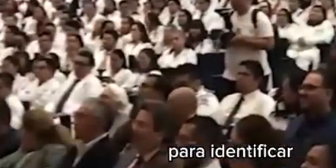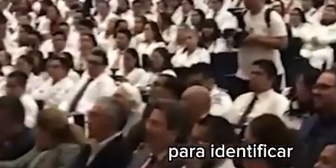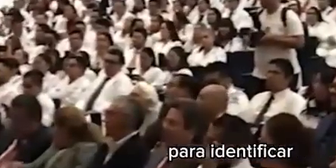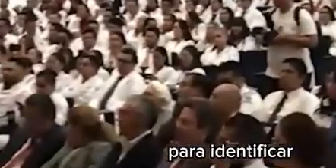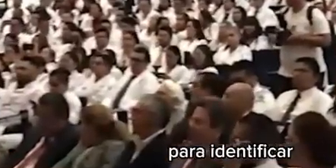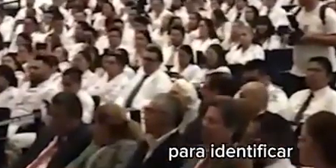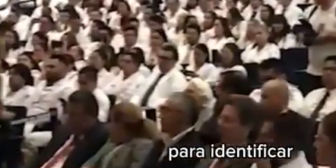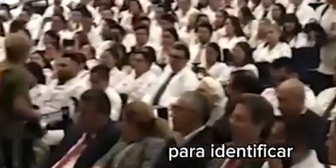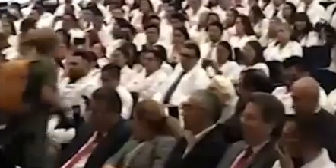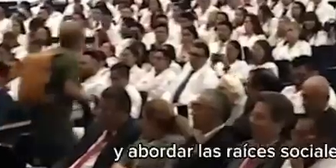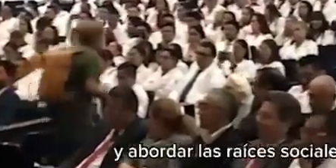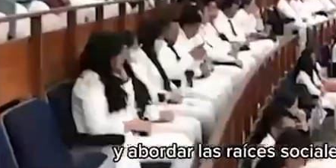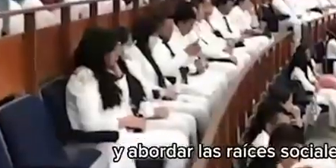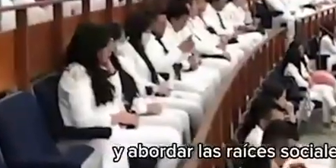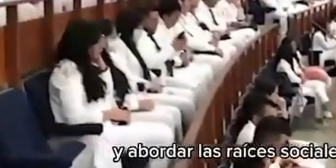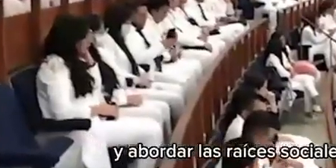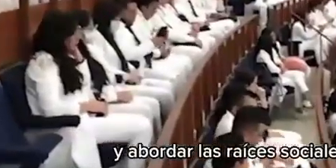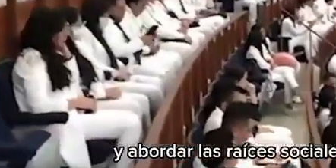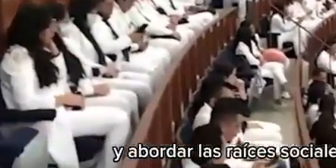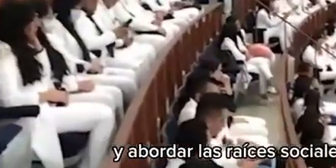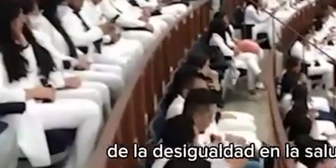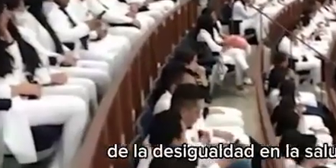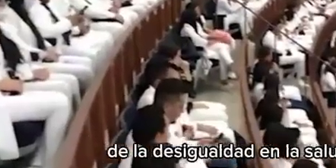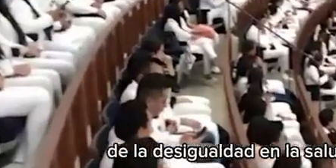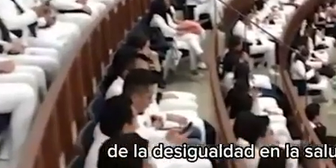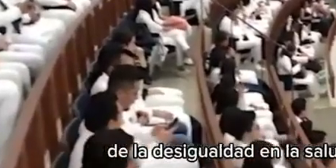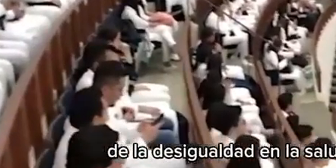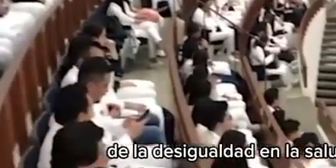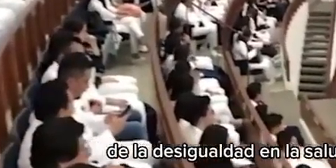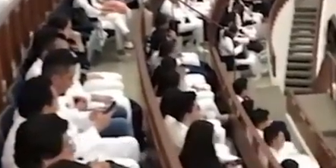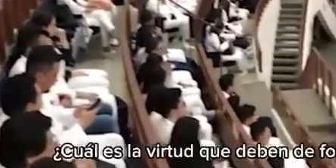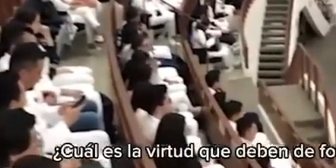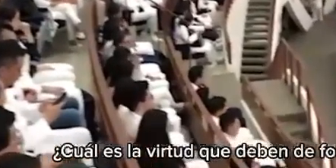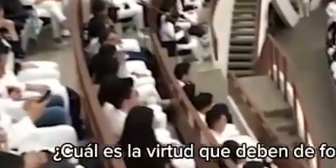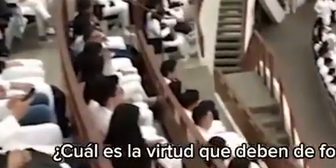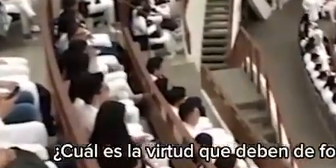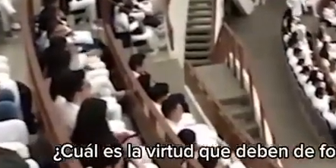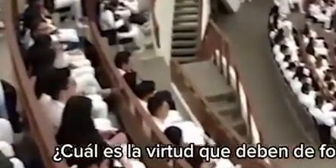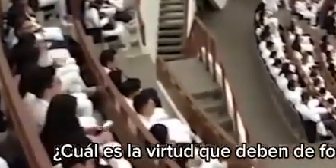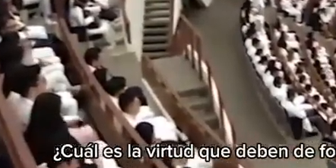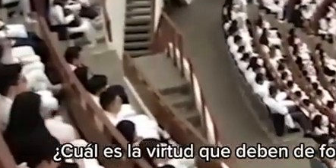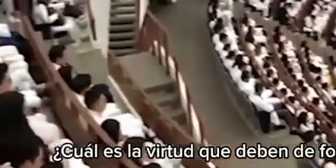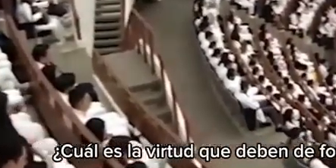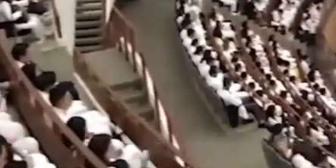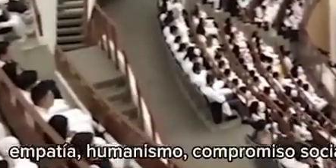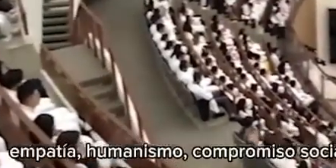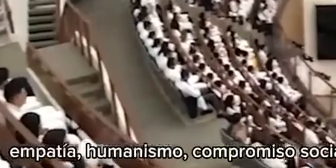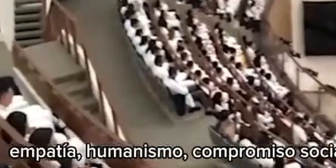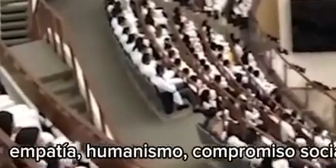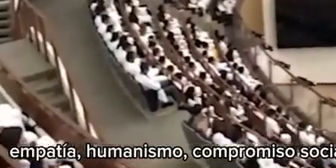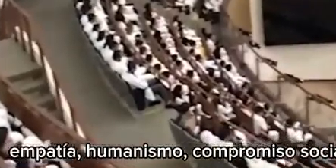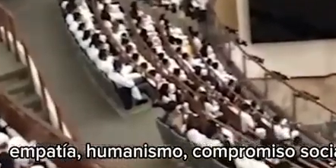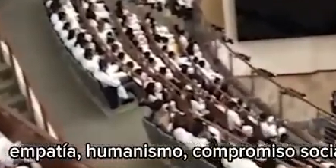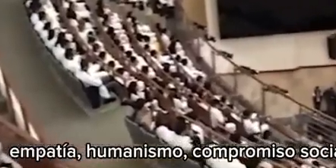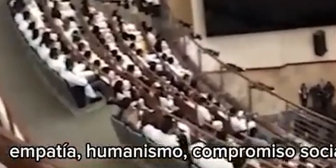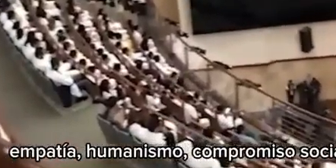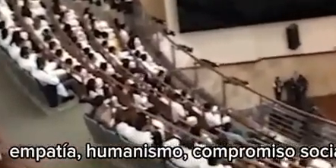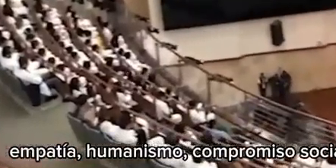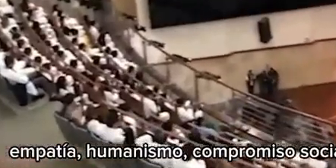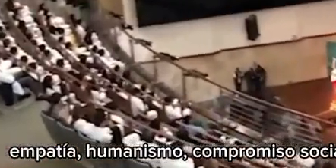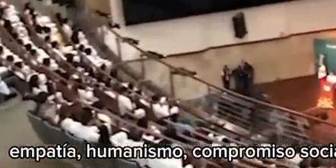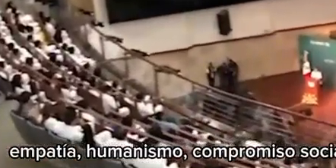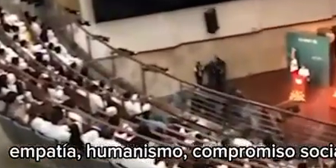amplios para identificar y abordar las raíces sociales de la desigualdad en la salud. ¿Cuál es la virtud que deben de fortalecer? Empatía,